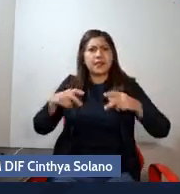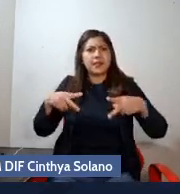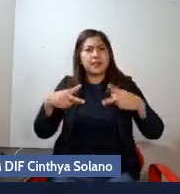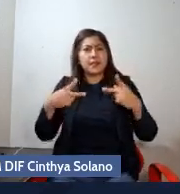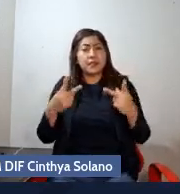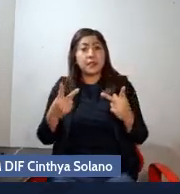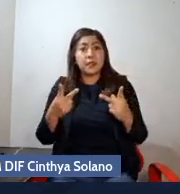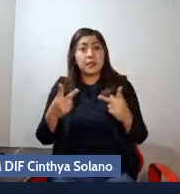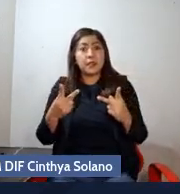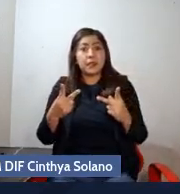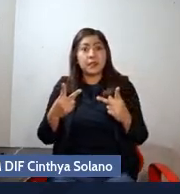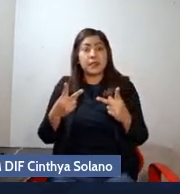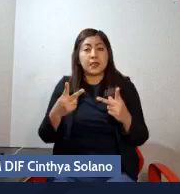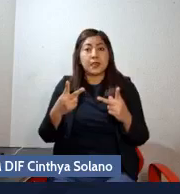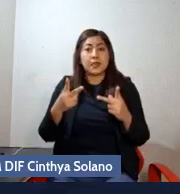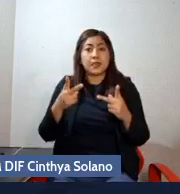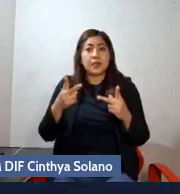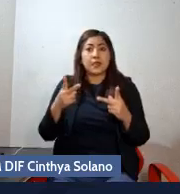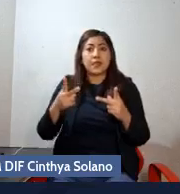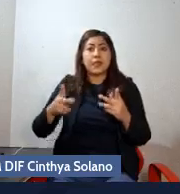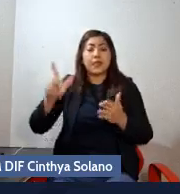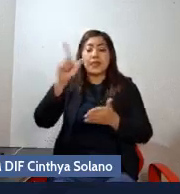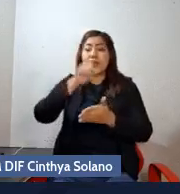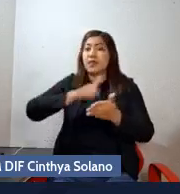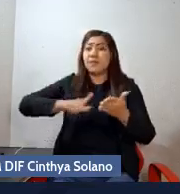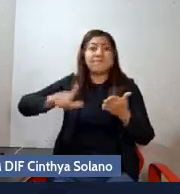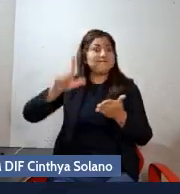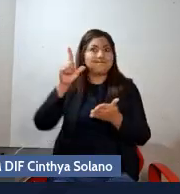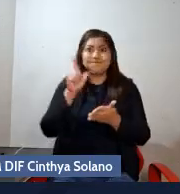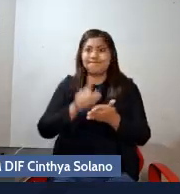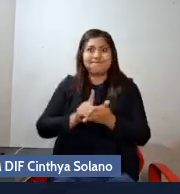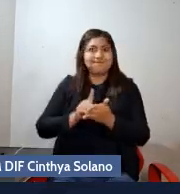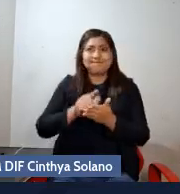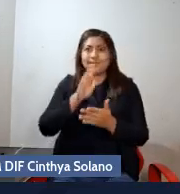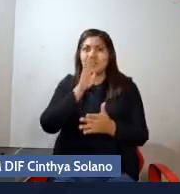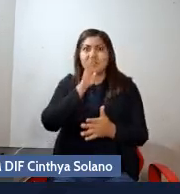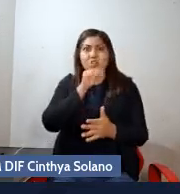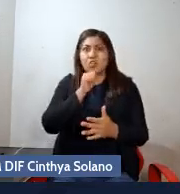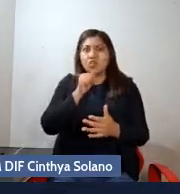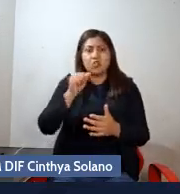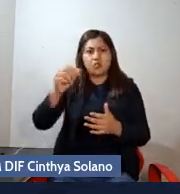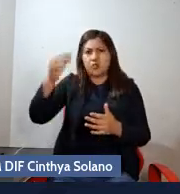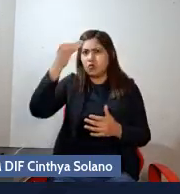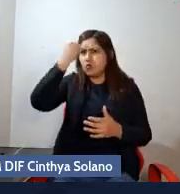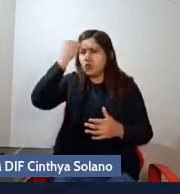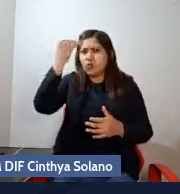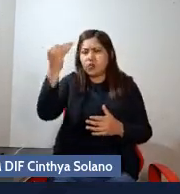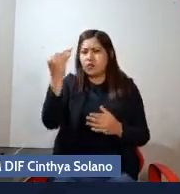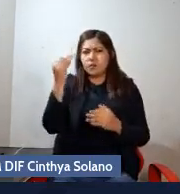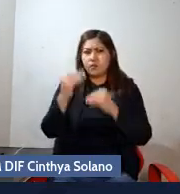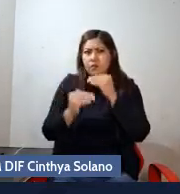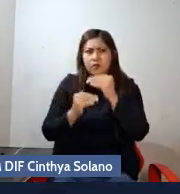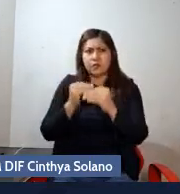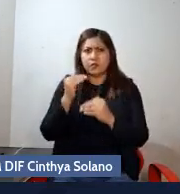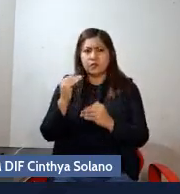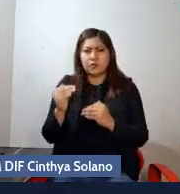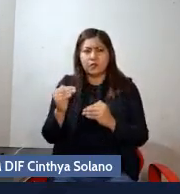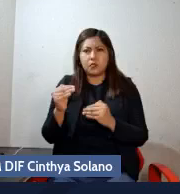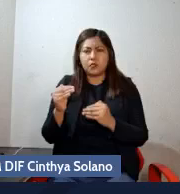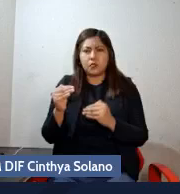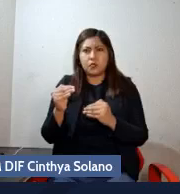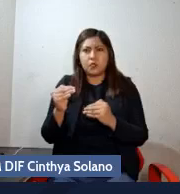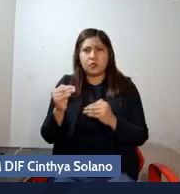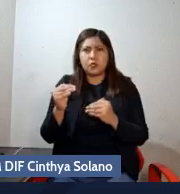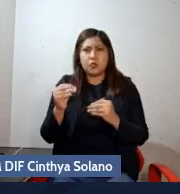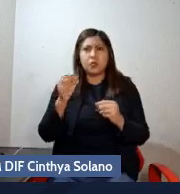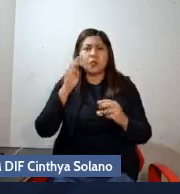ilegal en cualquier tiempo también, sin importar en qué parte del proceso electoral nos encontremos, materiales o documentos